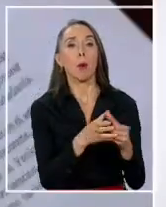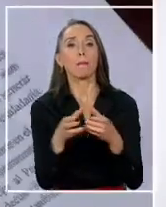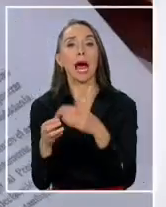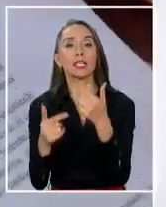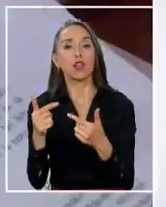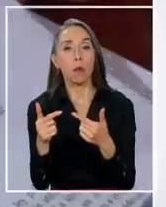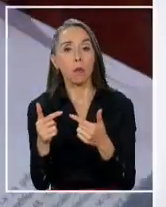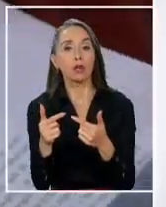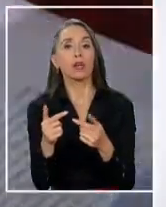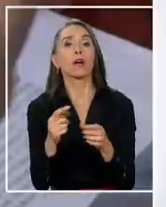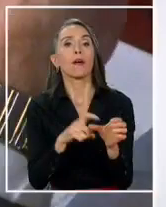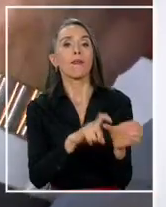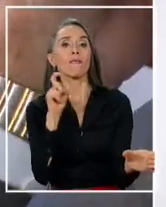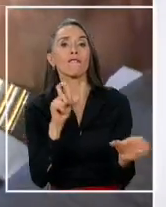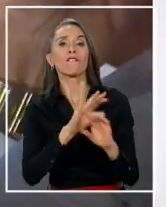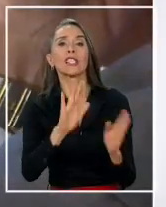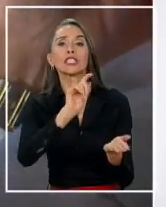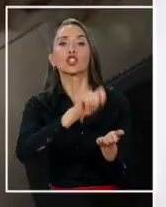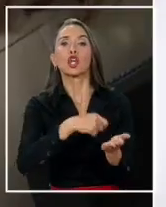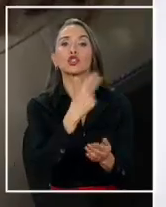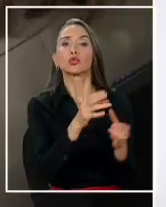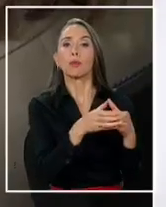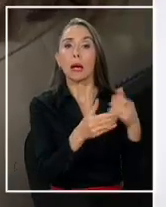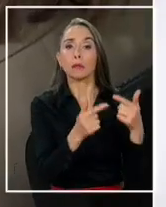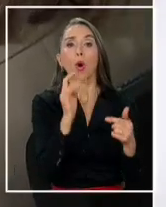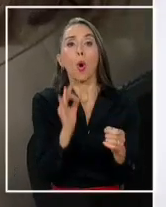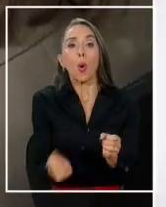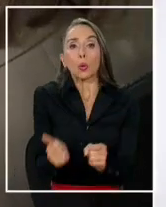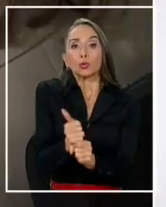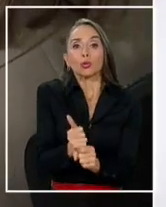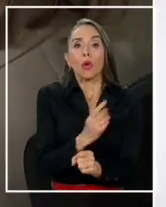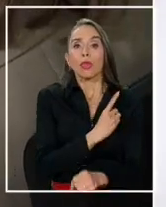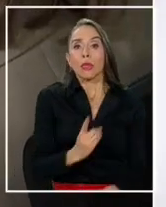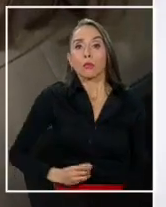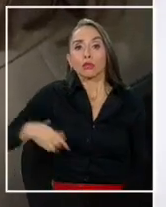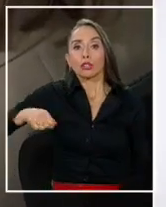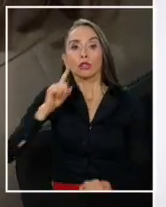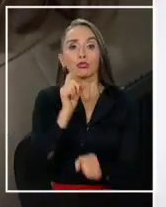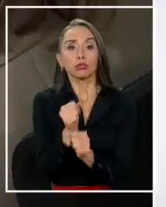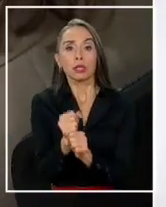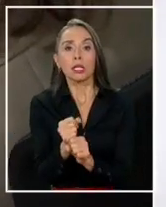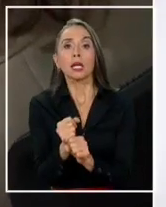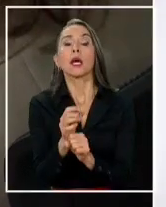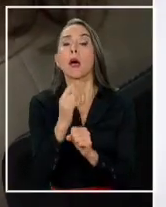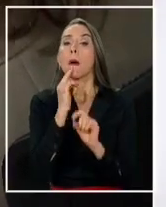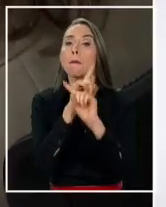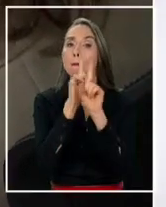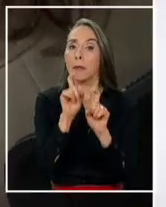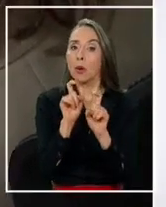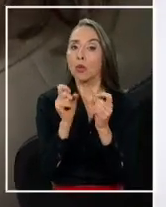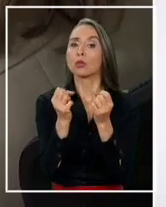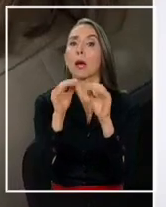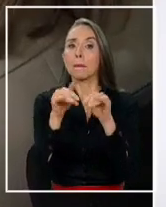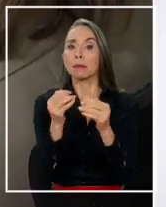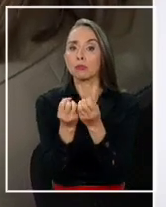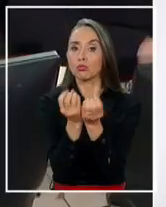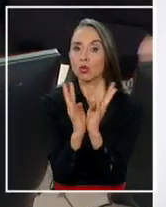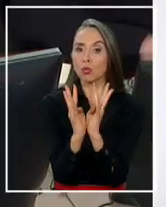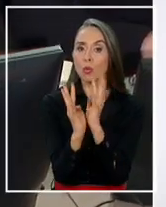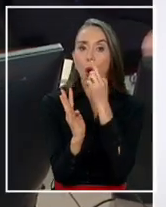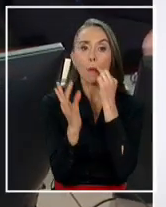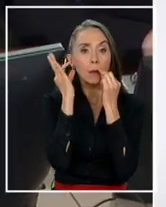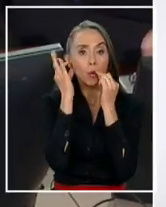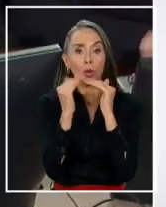políticos que dejen de militar mientras ejercen como parlamentarios? ¿Habrá paridad? Estas son algunas de las preguntas que se